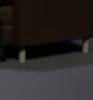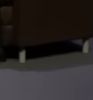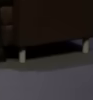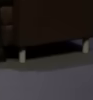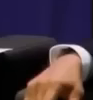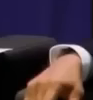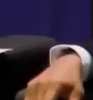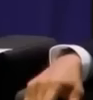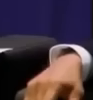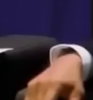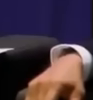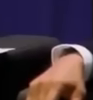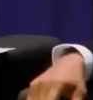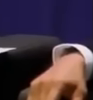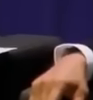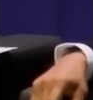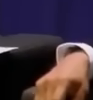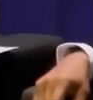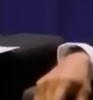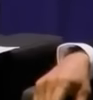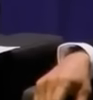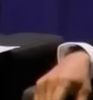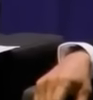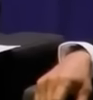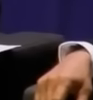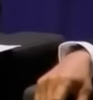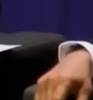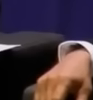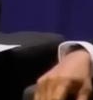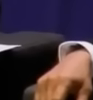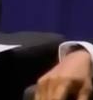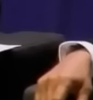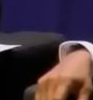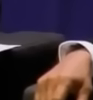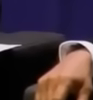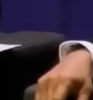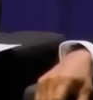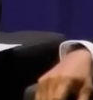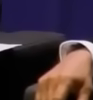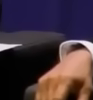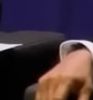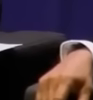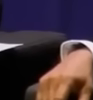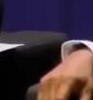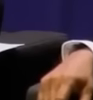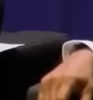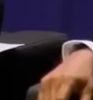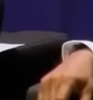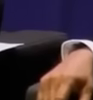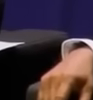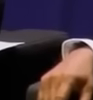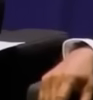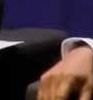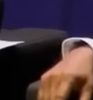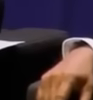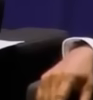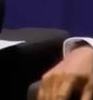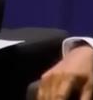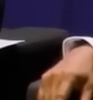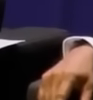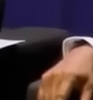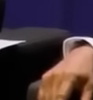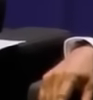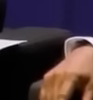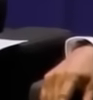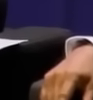que este 1 de julio vamos a ser alrededor de 14 millones de jóvenes los que vamos a votar, un aproximado del 30% del electorado.